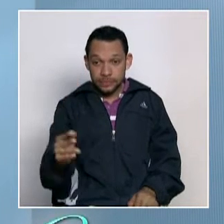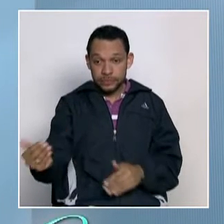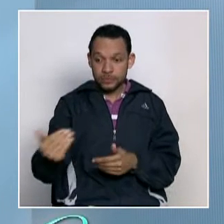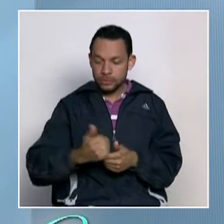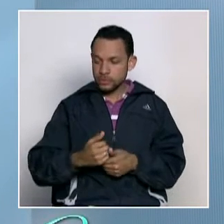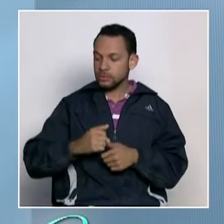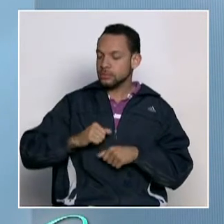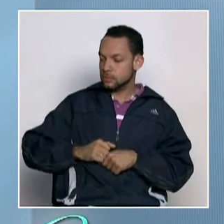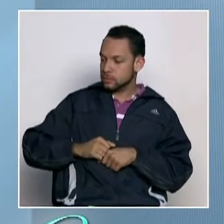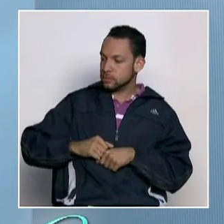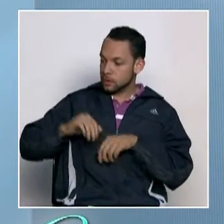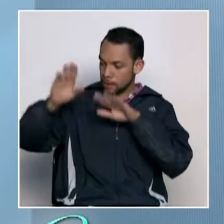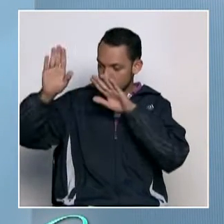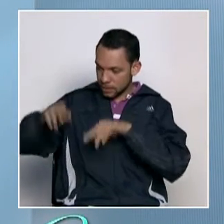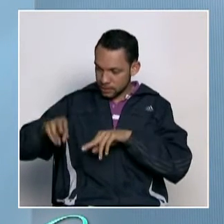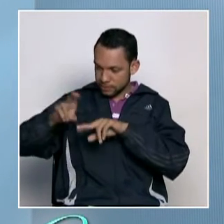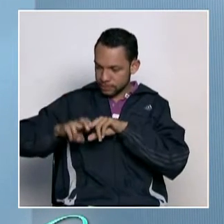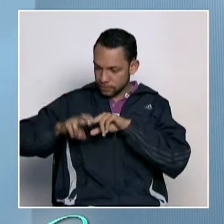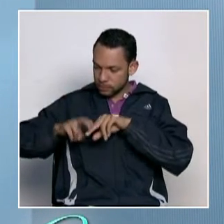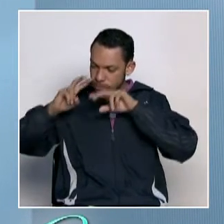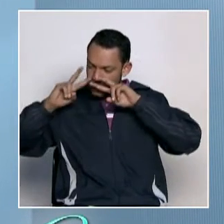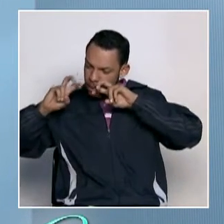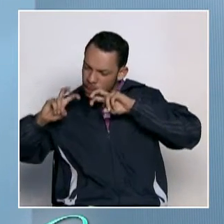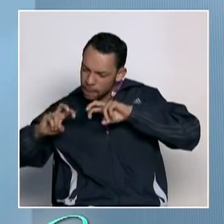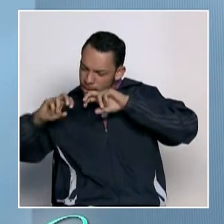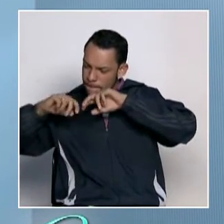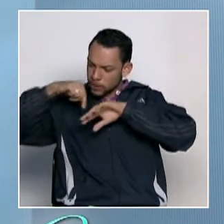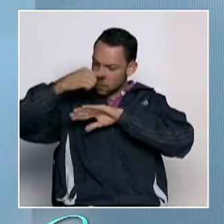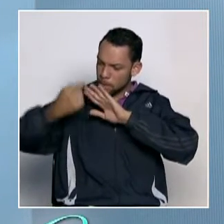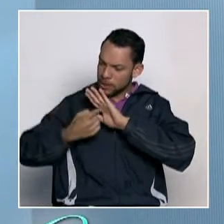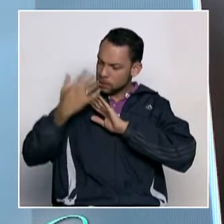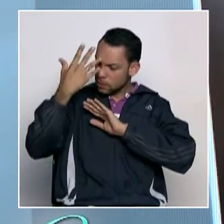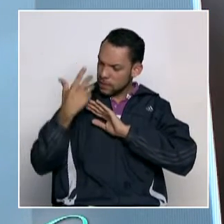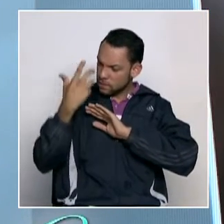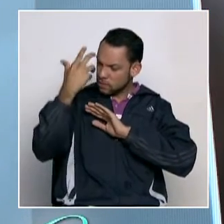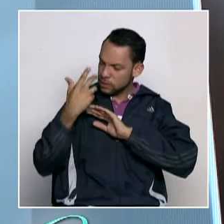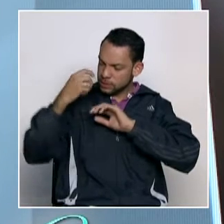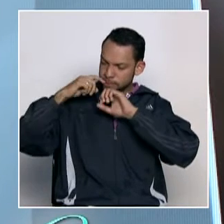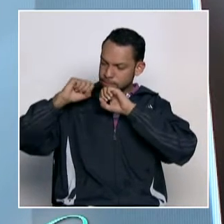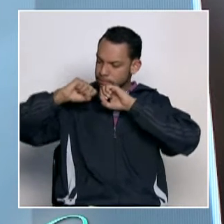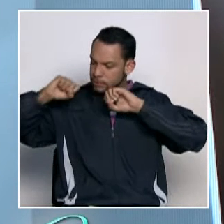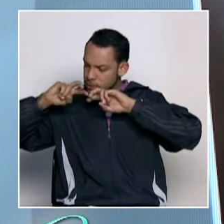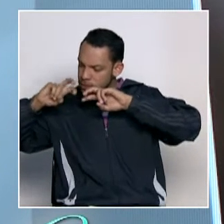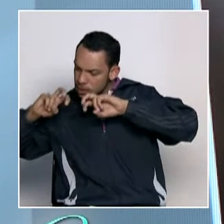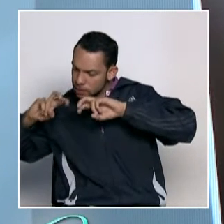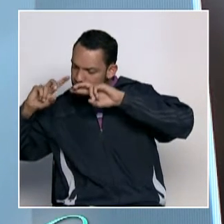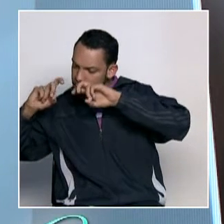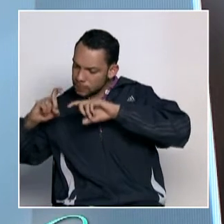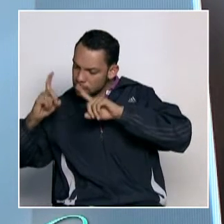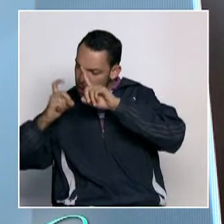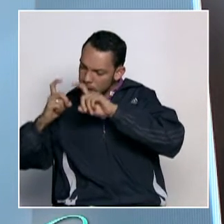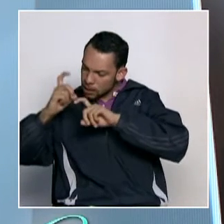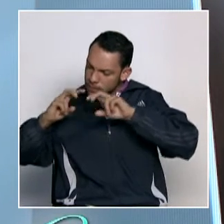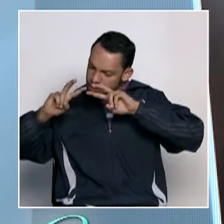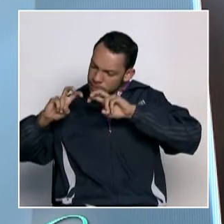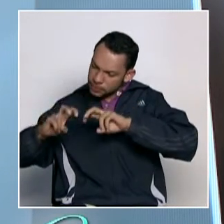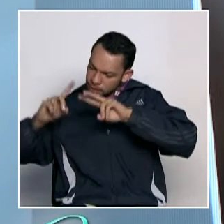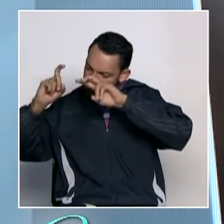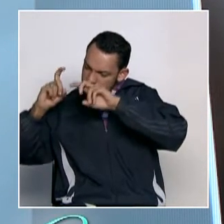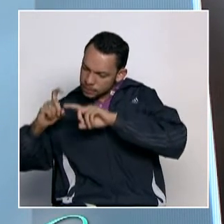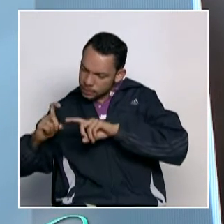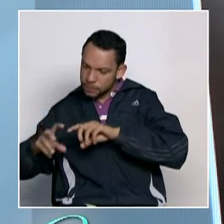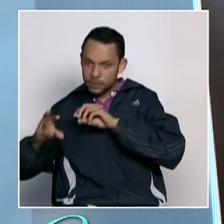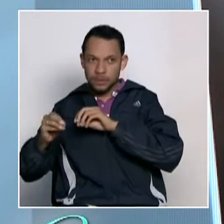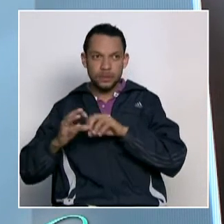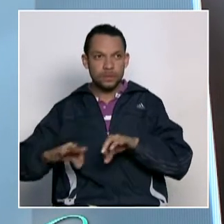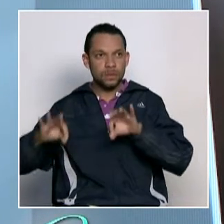llega a nosotros, le tomamos el examen completo, miramos el análisis que se le hizo en medicina, y encontramos, miren esas cordales